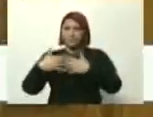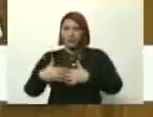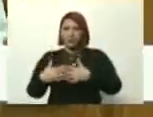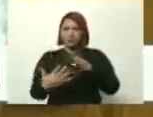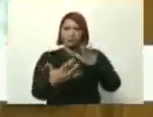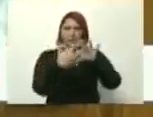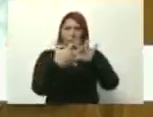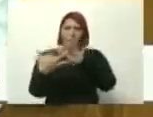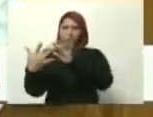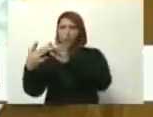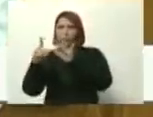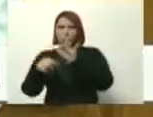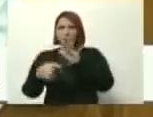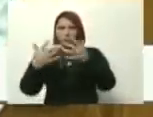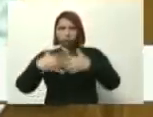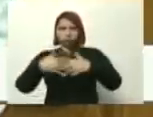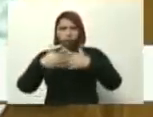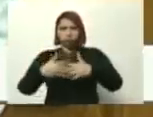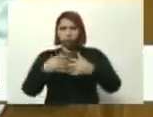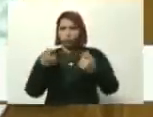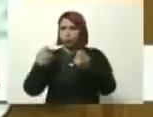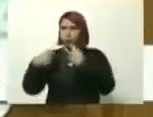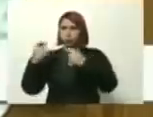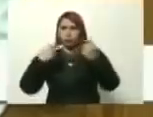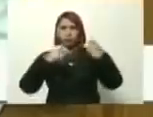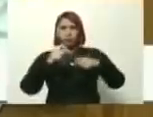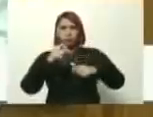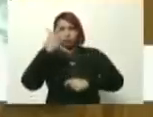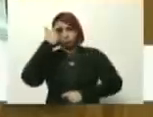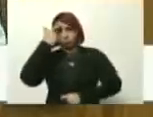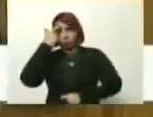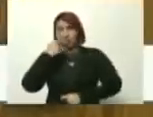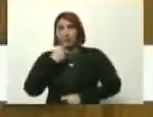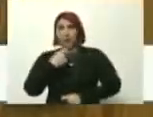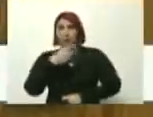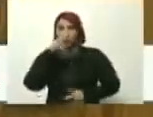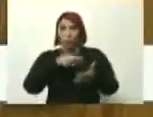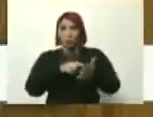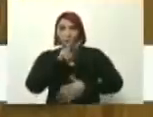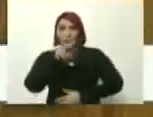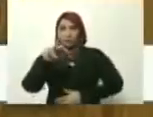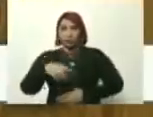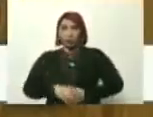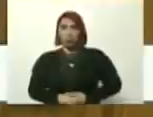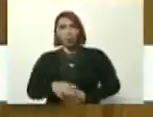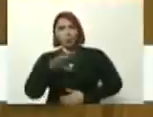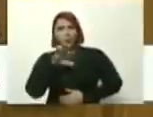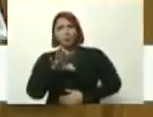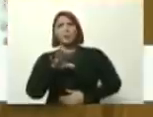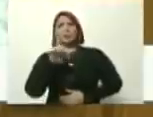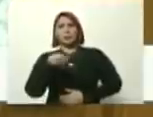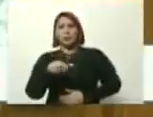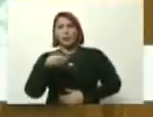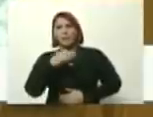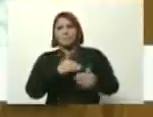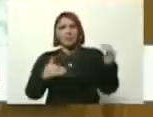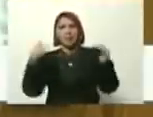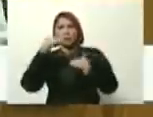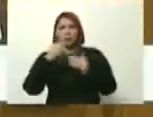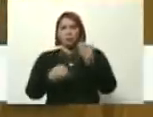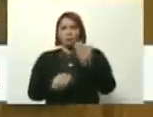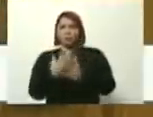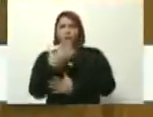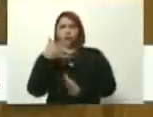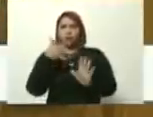Se dará impulso al motor exportador, que como bien dije, el año 2021 fue el año de mayor florecimiento de